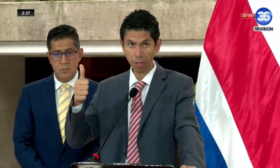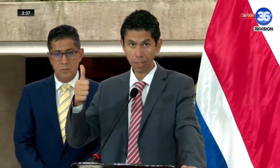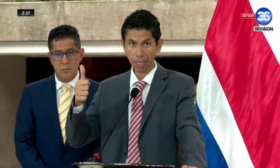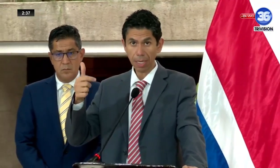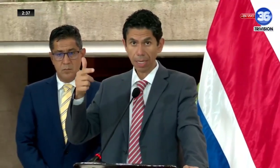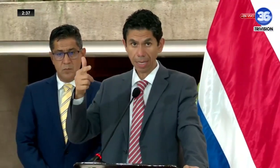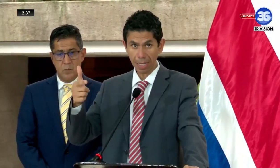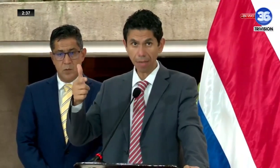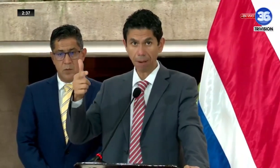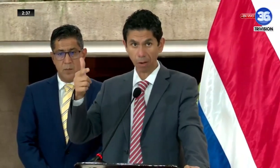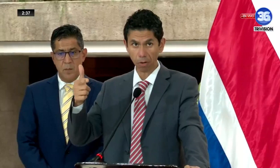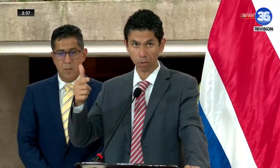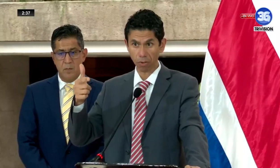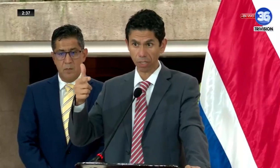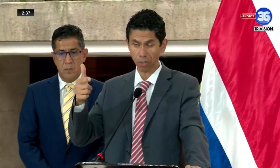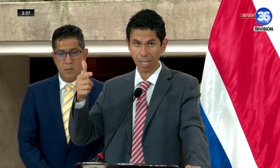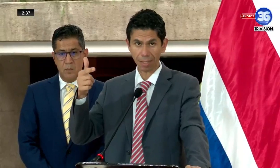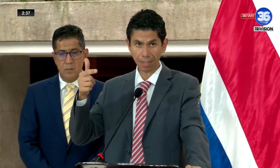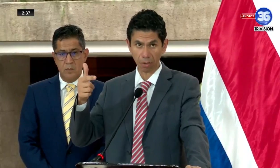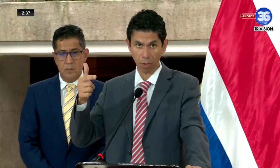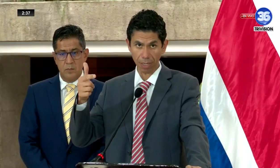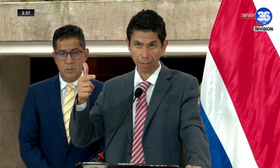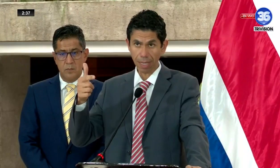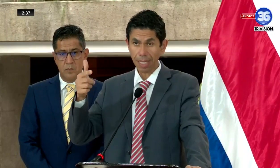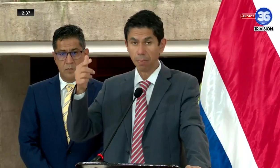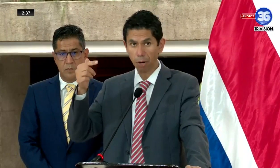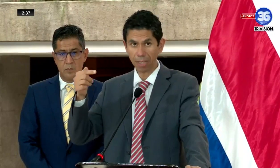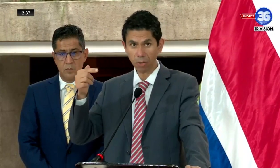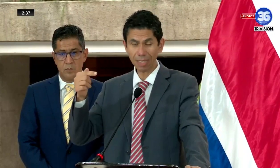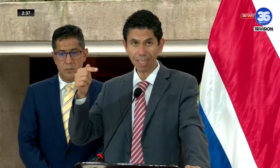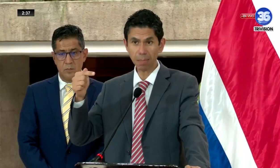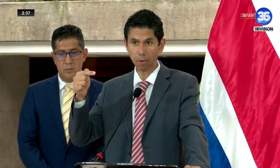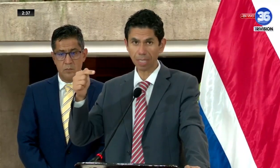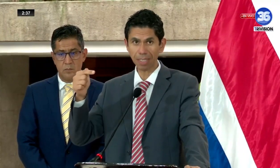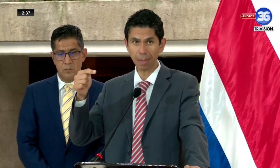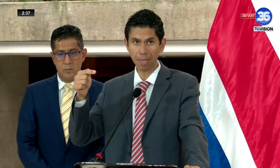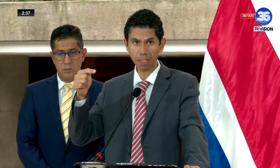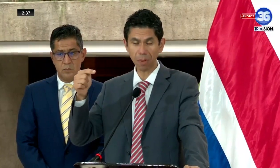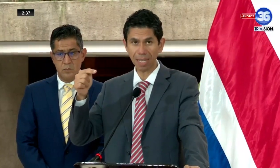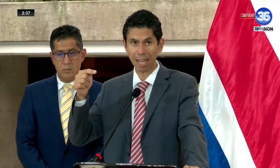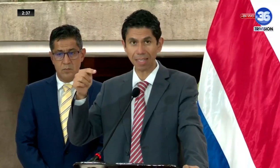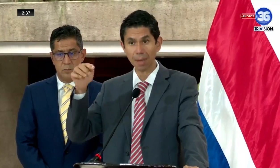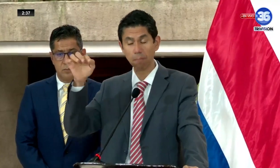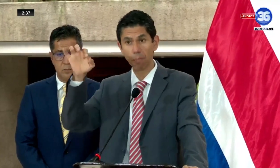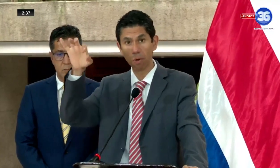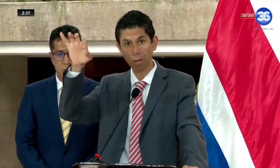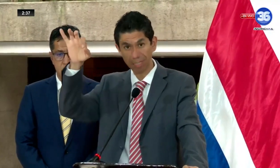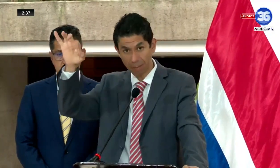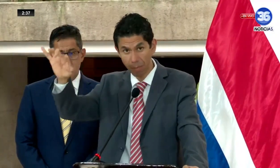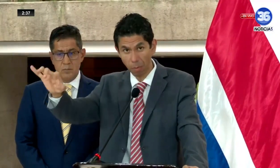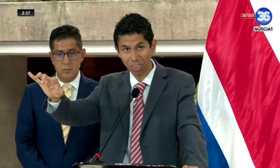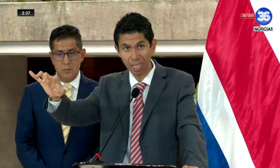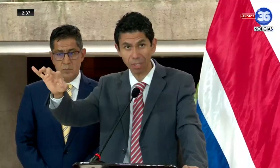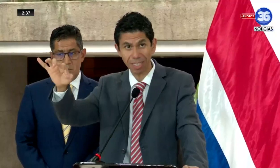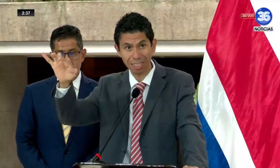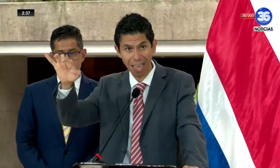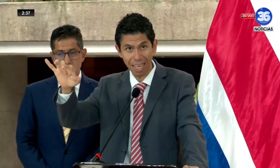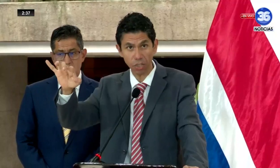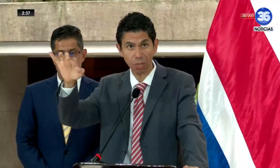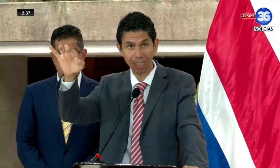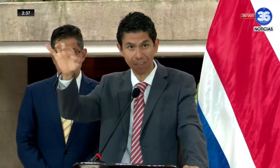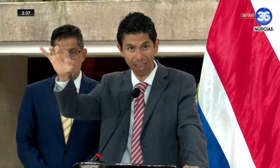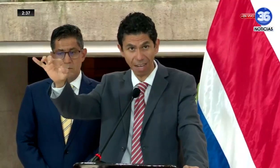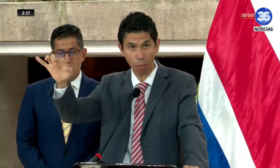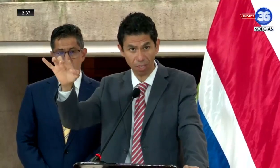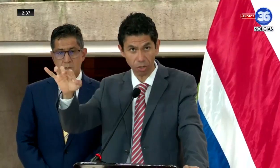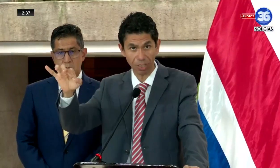empréstito y bajo los condicionantes actuales. Y por eso es que es importante también explicar que por ese mismo motivo es que se ha